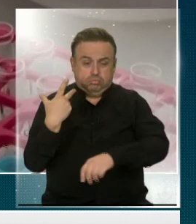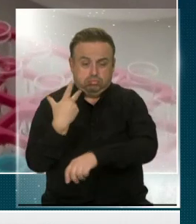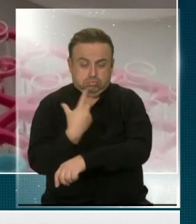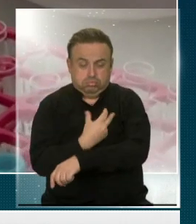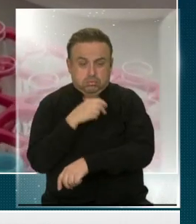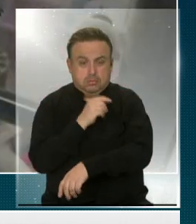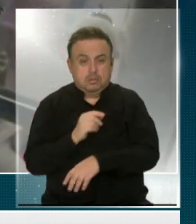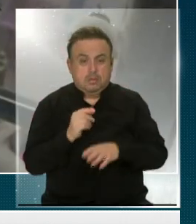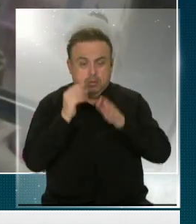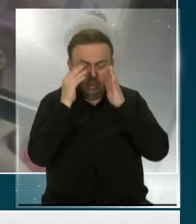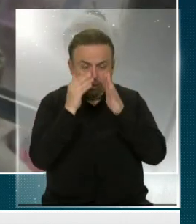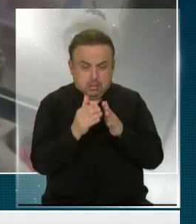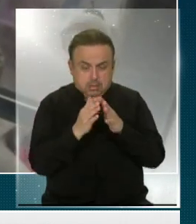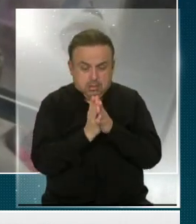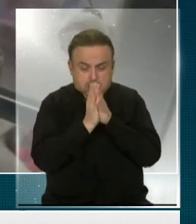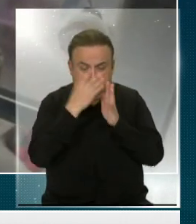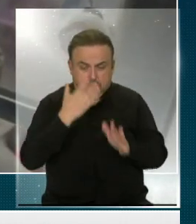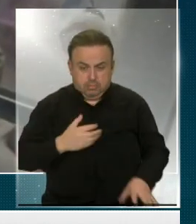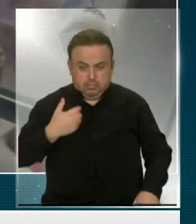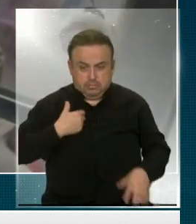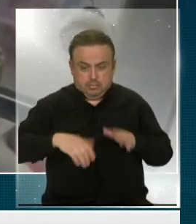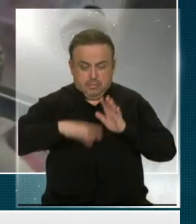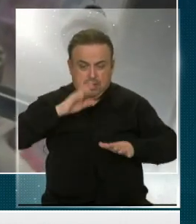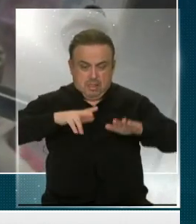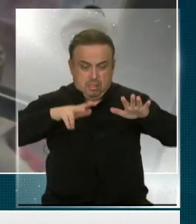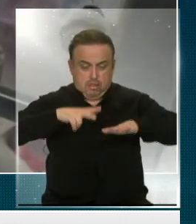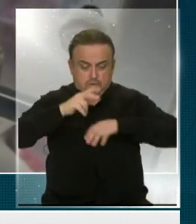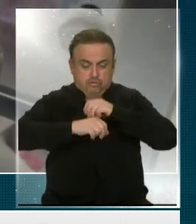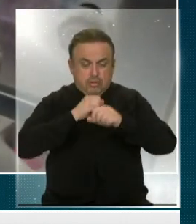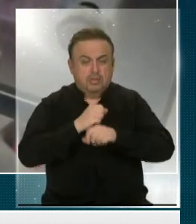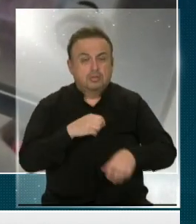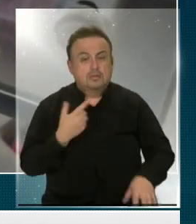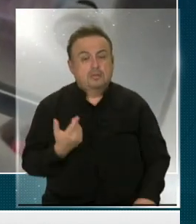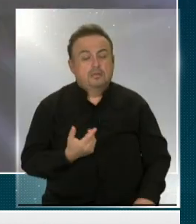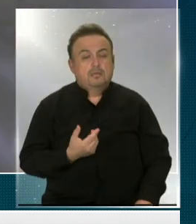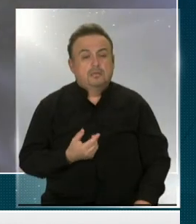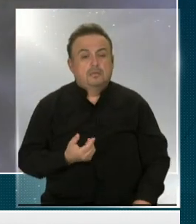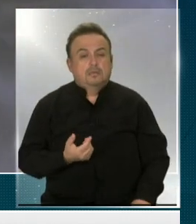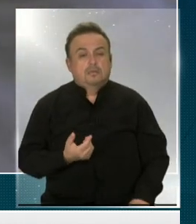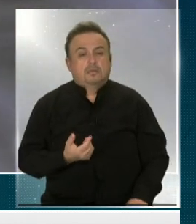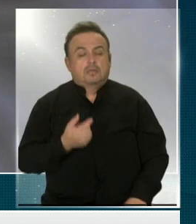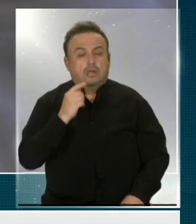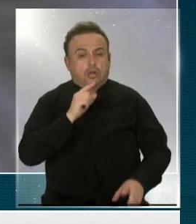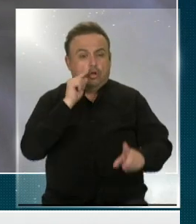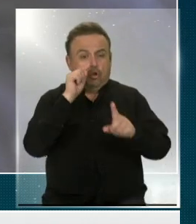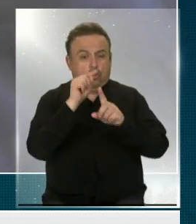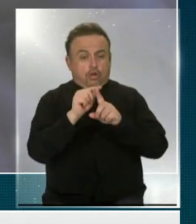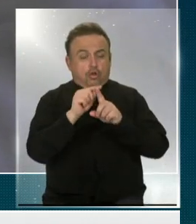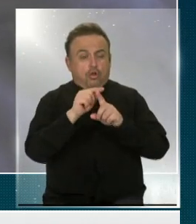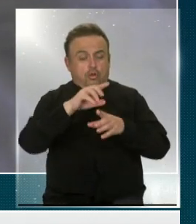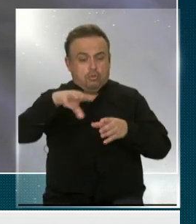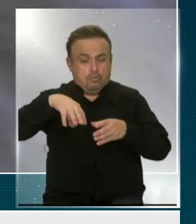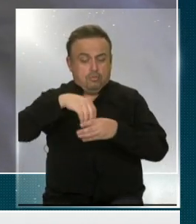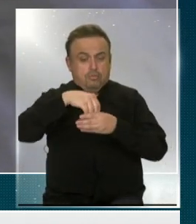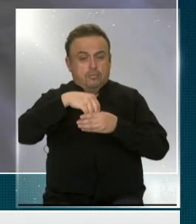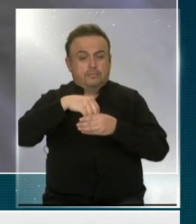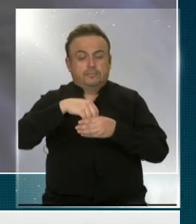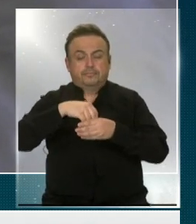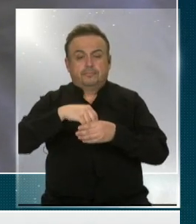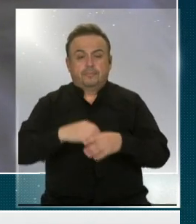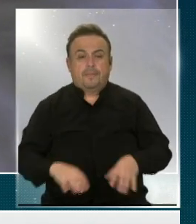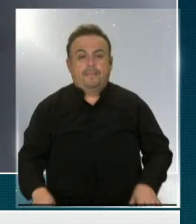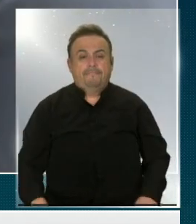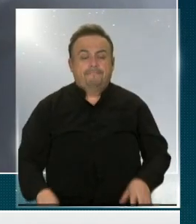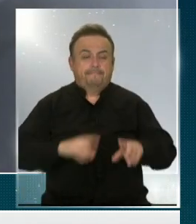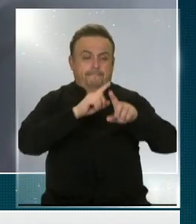focalizado en persona mayor de 18 años y el objetivo va a ser involucrar a personas de